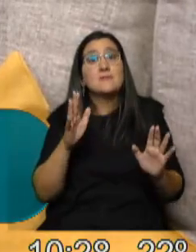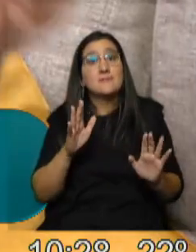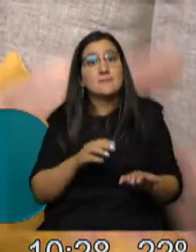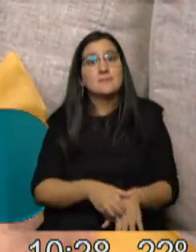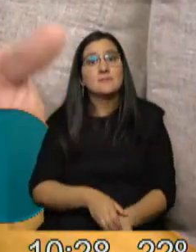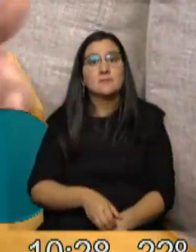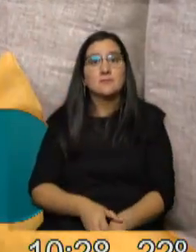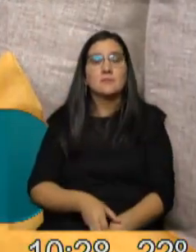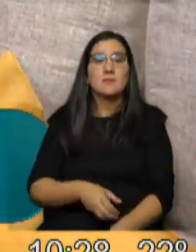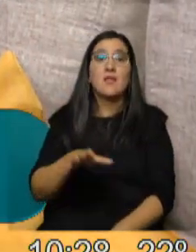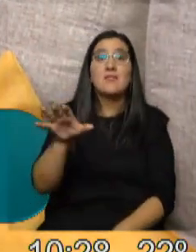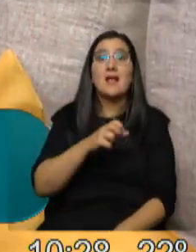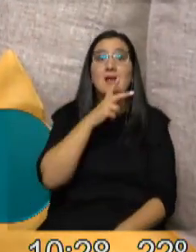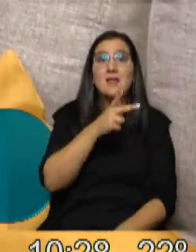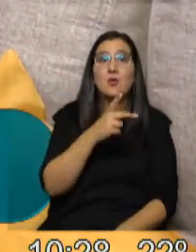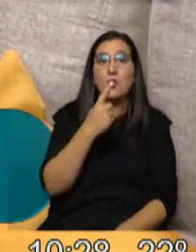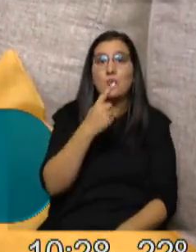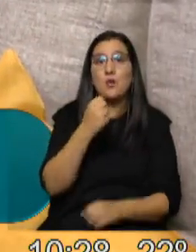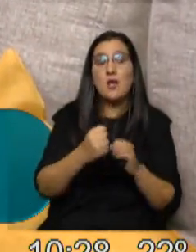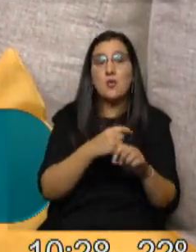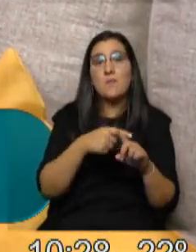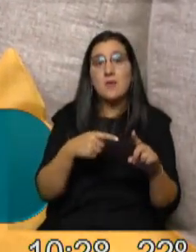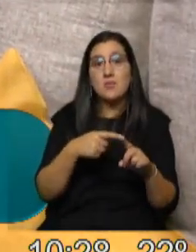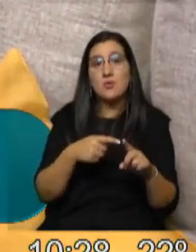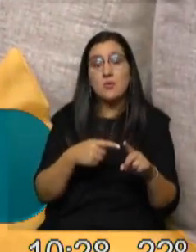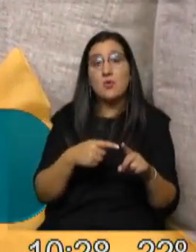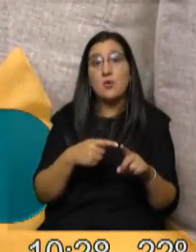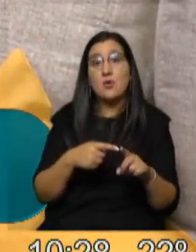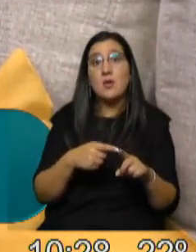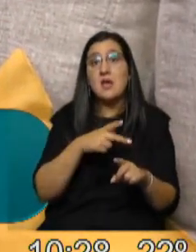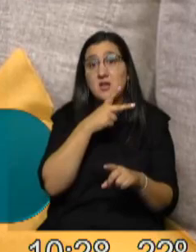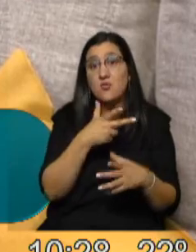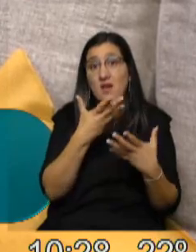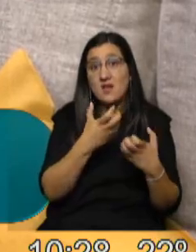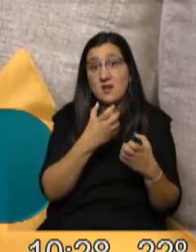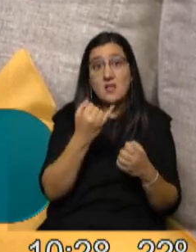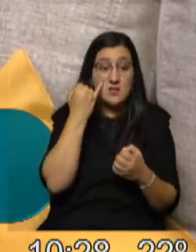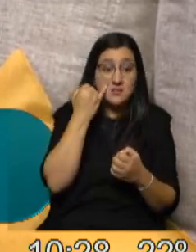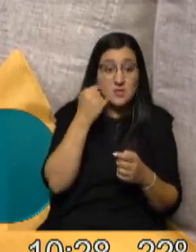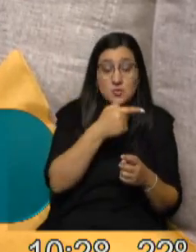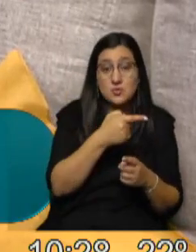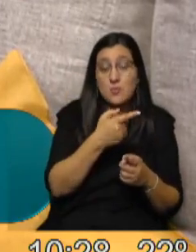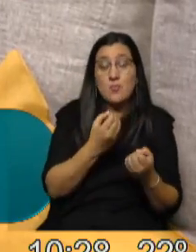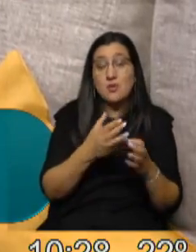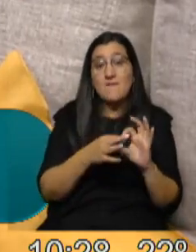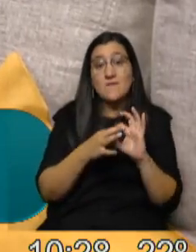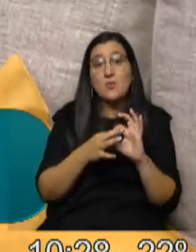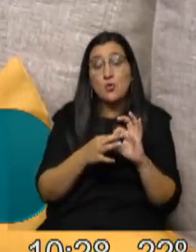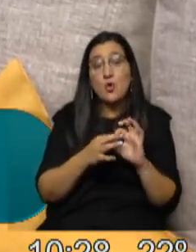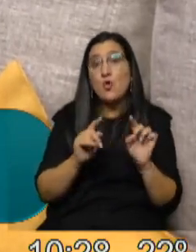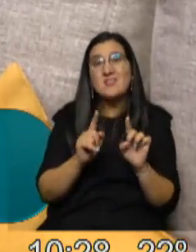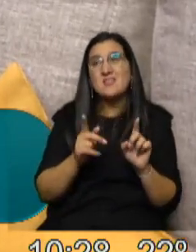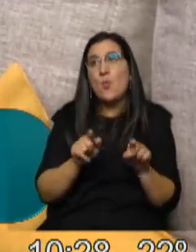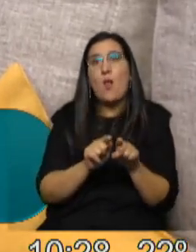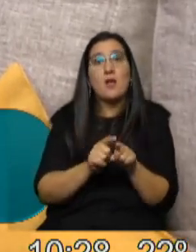Bueno, traje el hijo de... Sí, al año y medio el hijo va a querer montarla porque en realidad ese vínculo no es tan así y con la